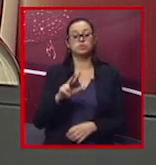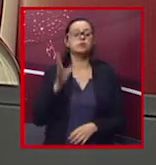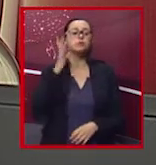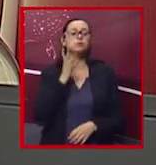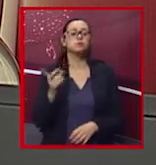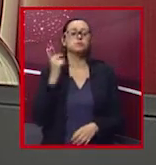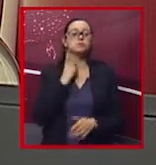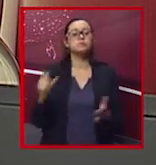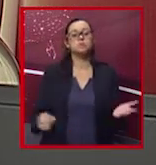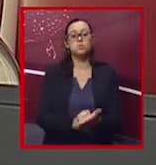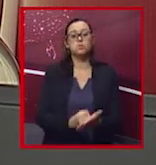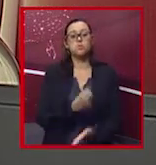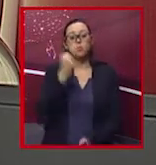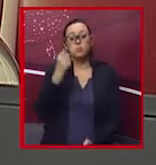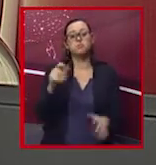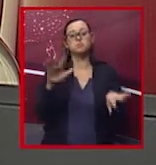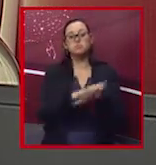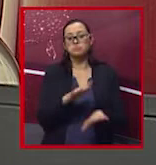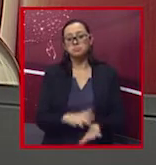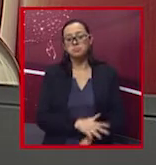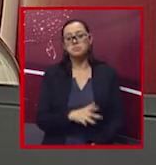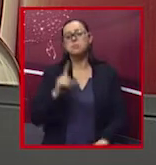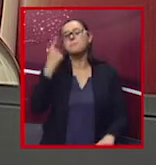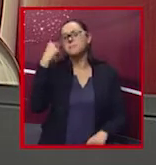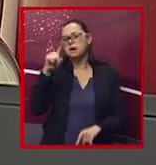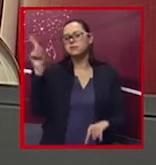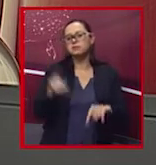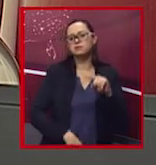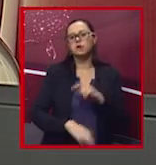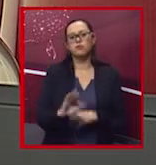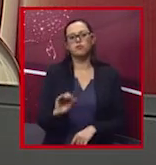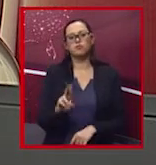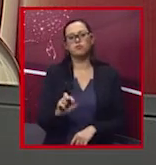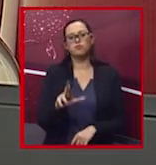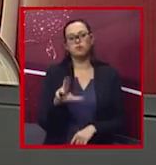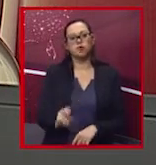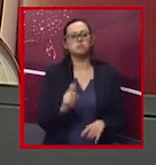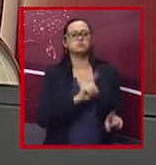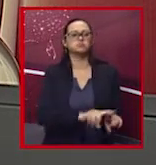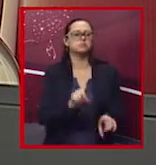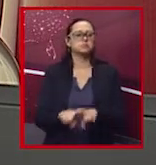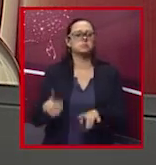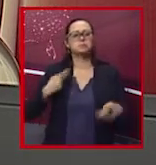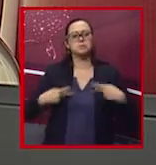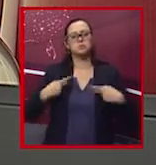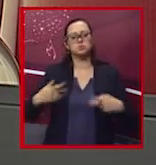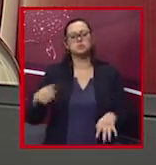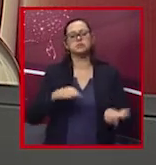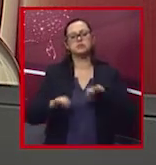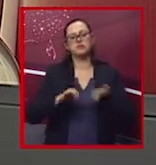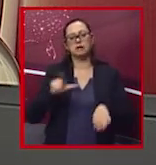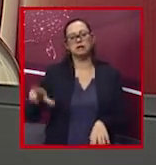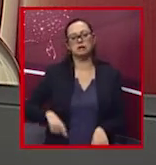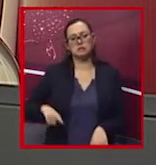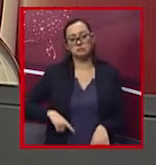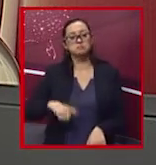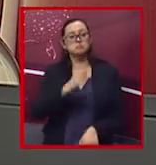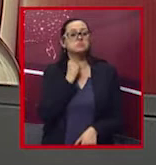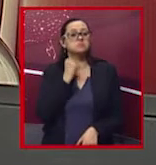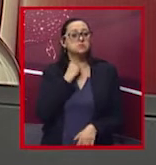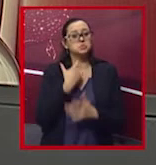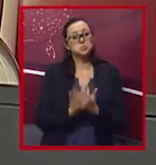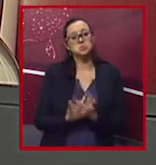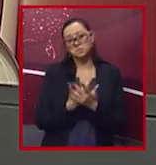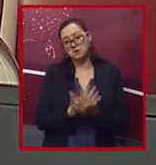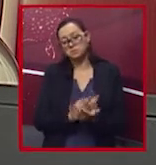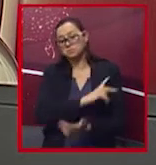aprobó reformas para, entre otras cosas, eliminar el fuero de los funcionarios públicos. Este tema aún está pendiente en el Senado de la República.